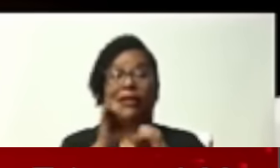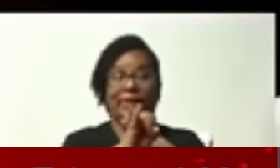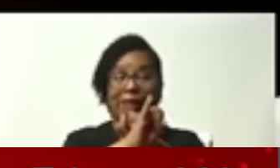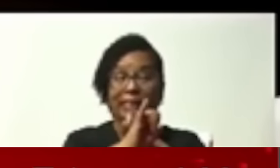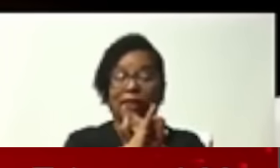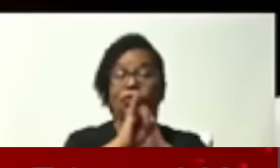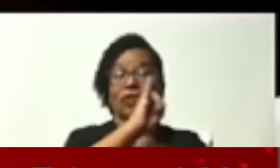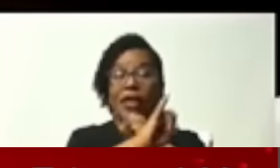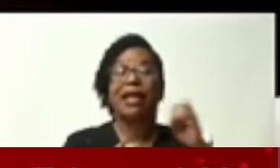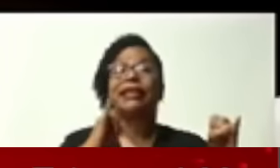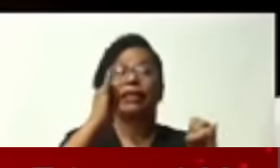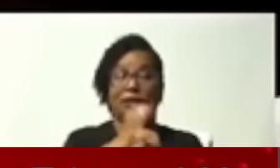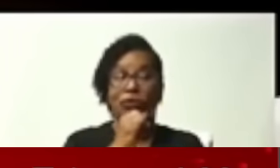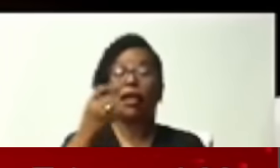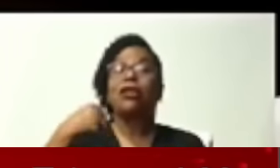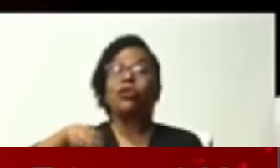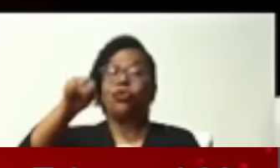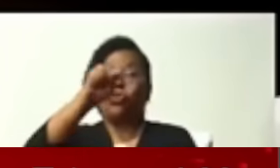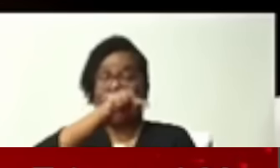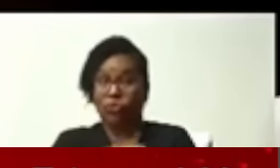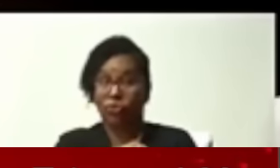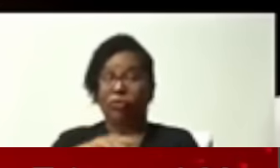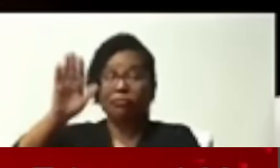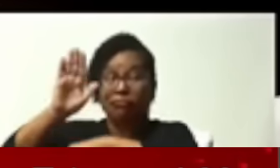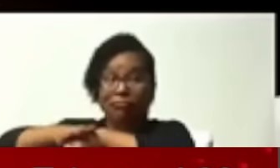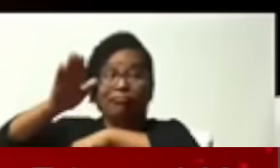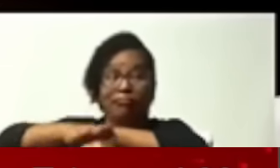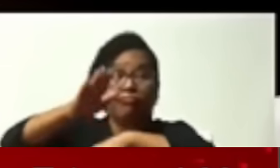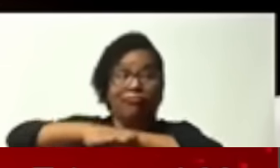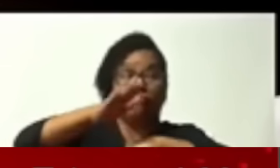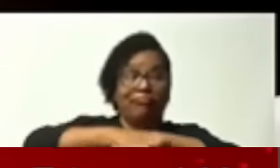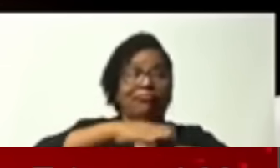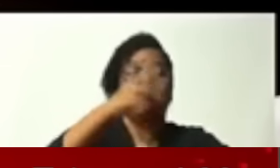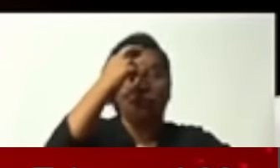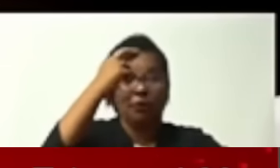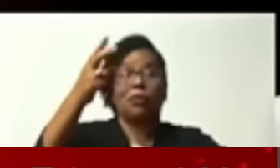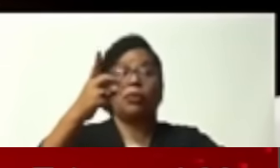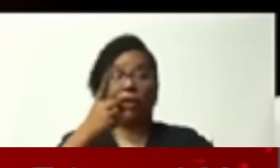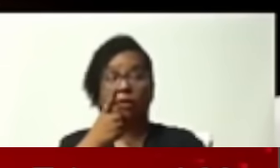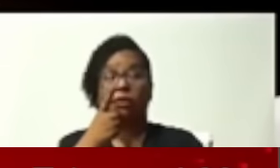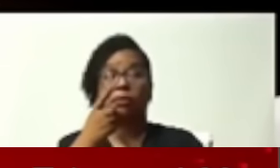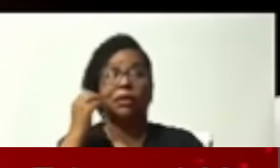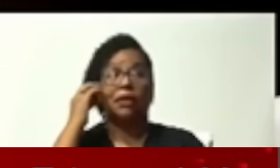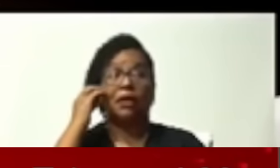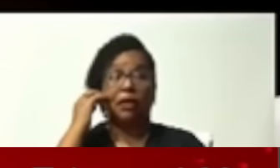República Dominicana, si se diese la necesidad de situación de apostar